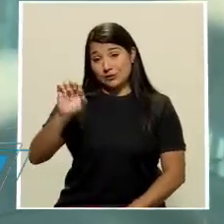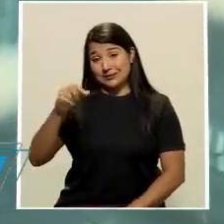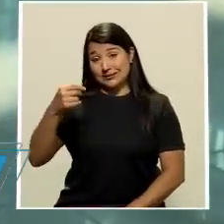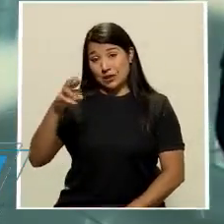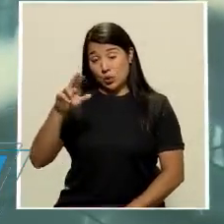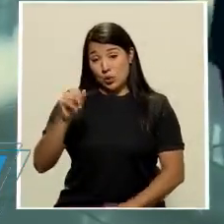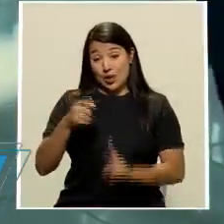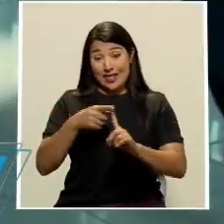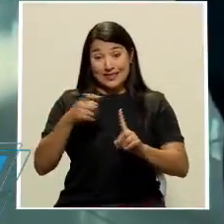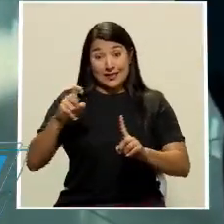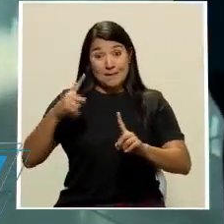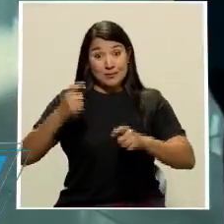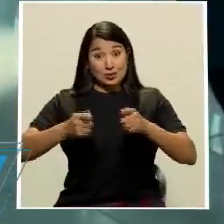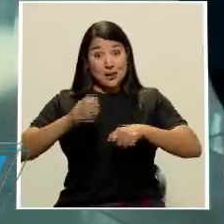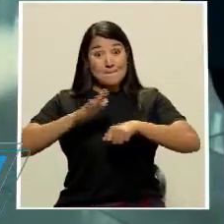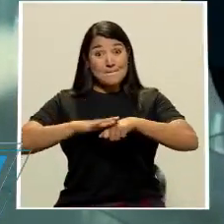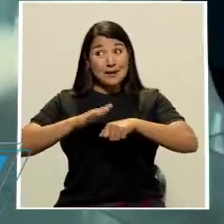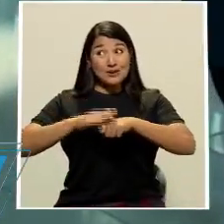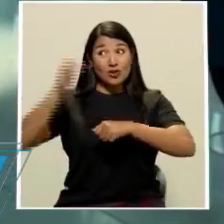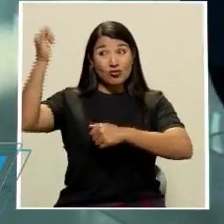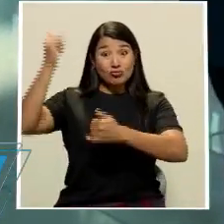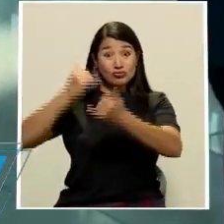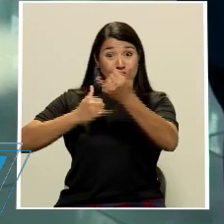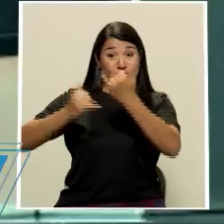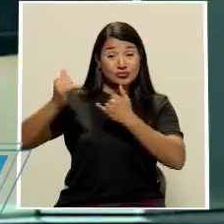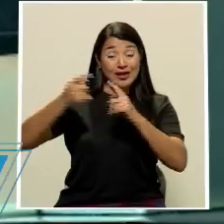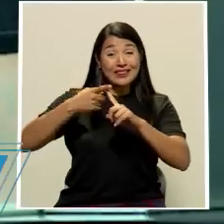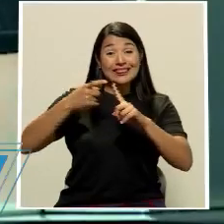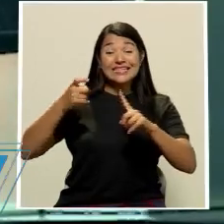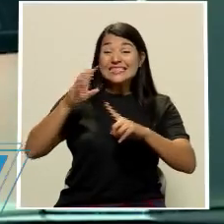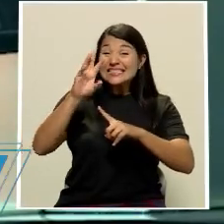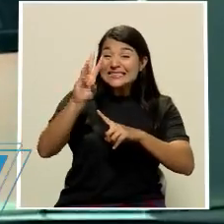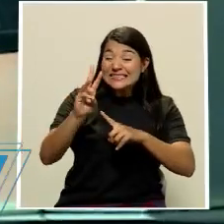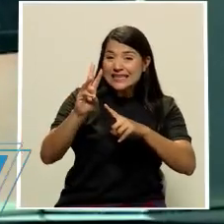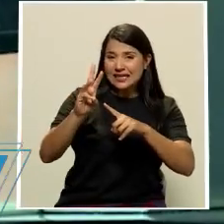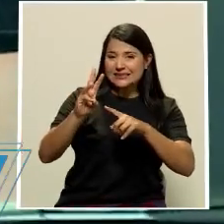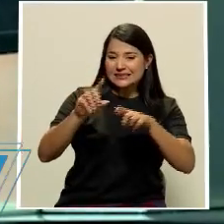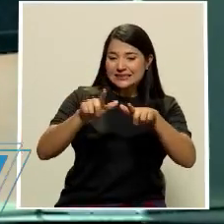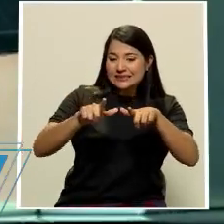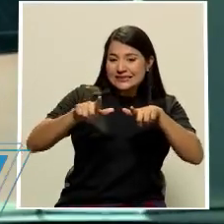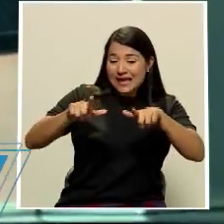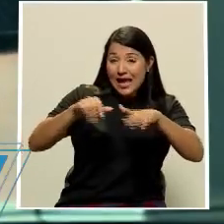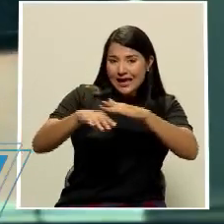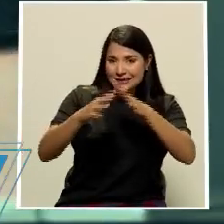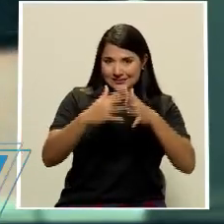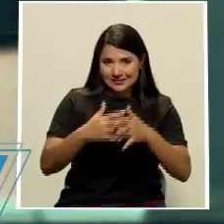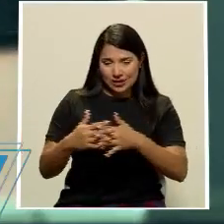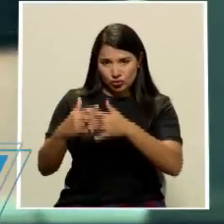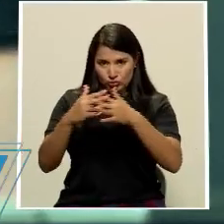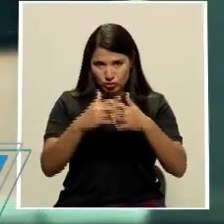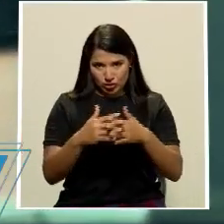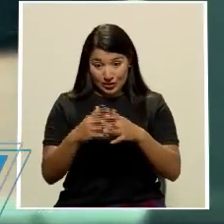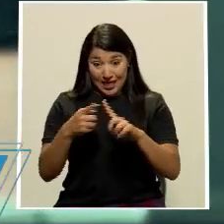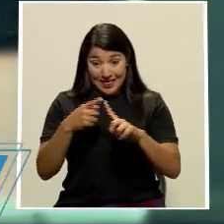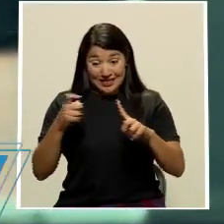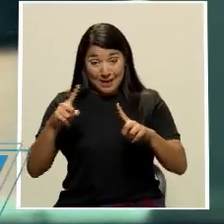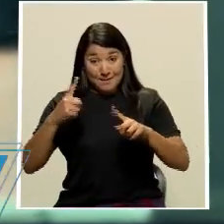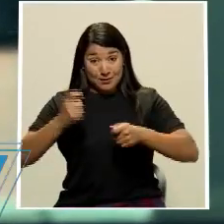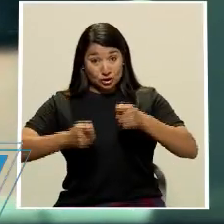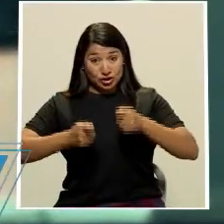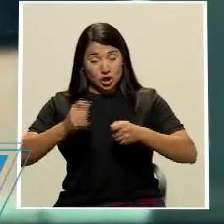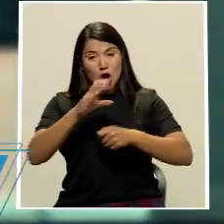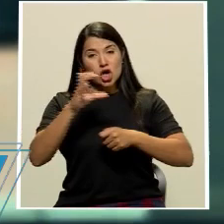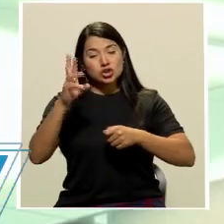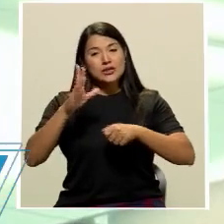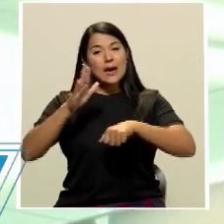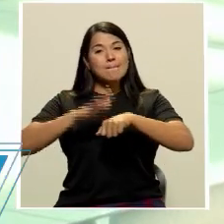país permitirá el ingreso de vuelos comerciales provenientes de 6 estados de Estados Unidos. A partir de dicha fecha, el país